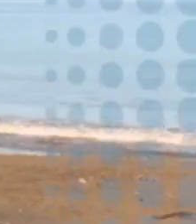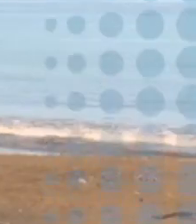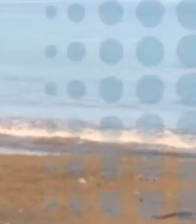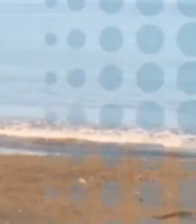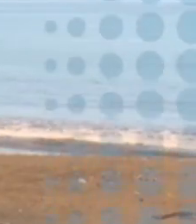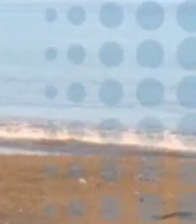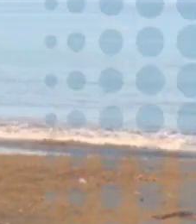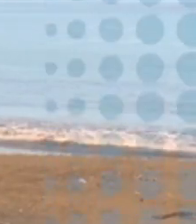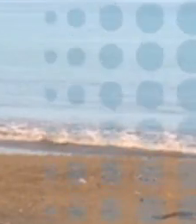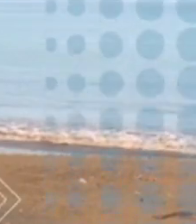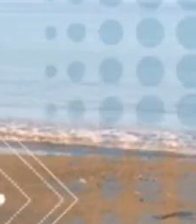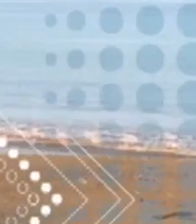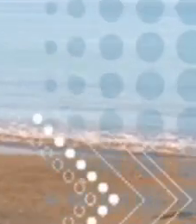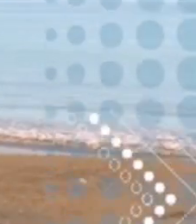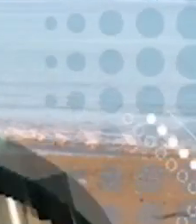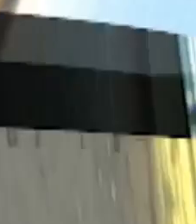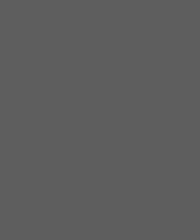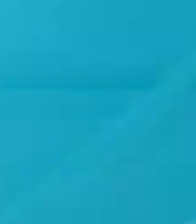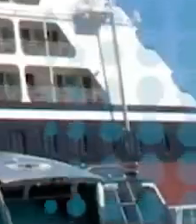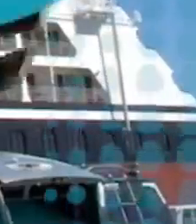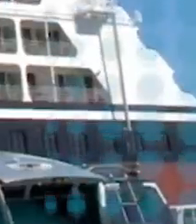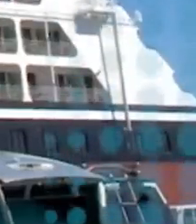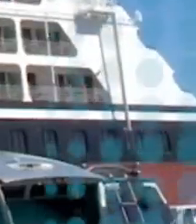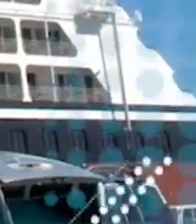las descargas de mercancías.